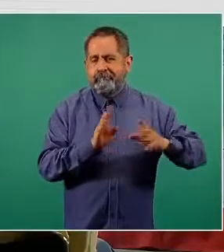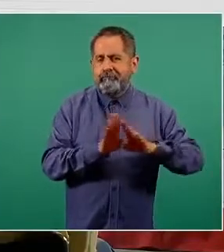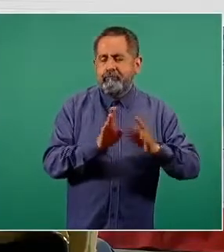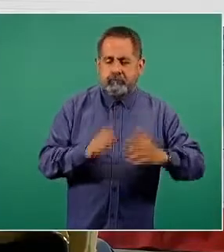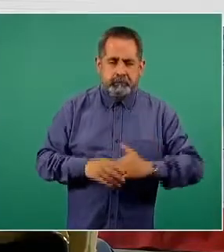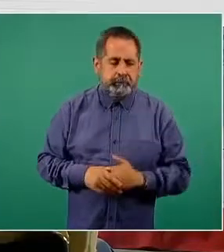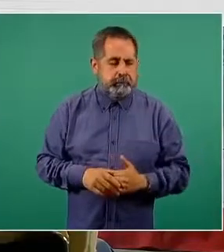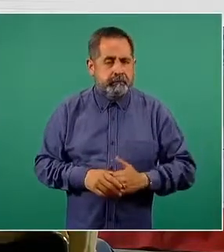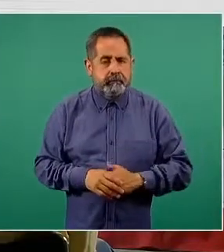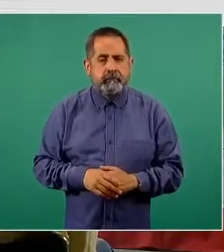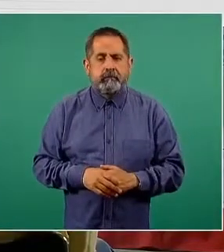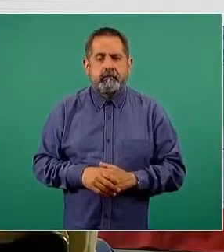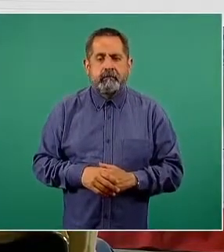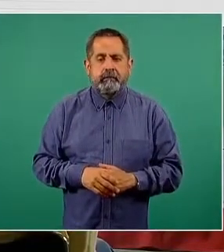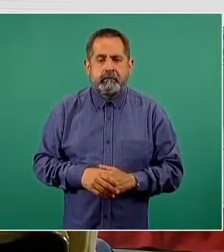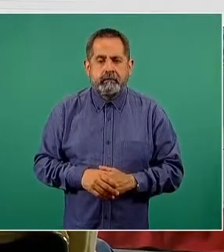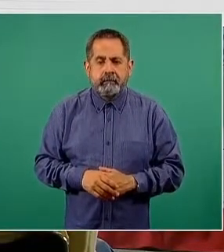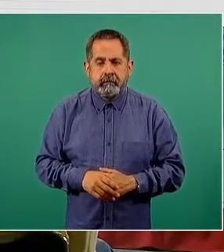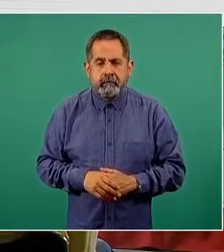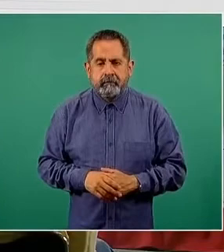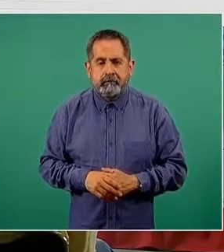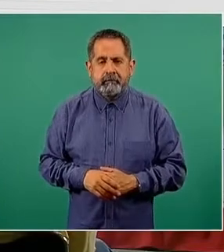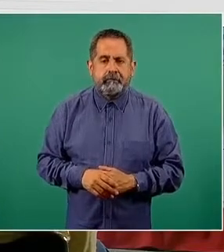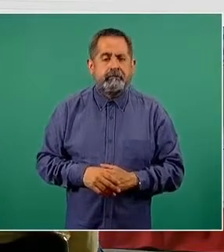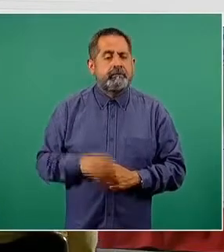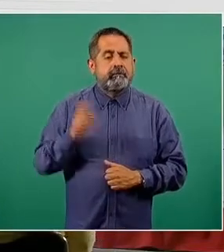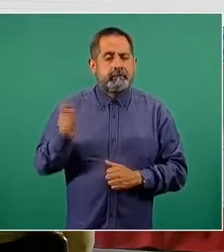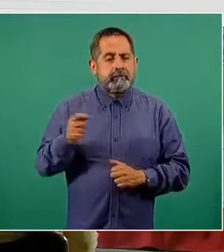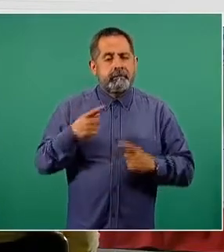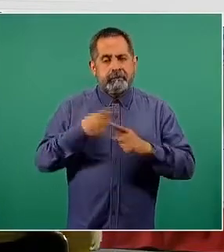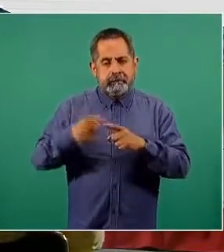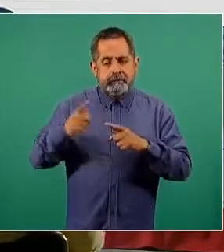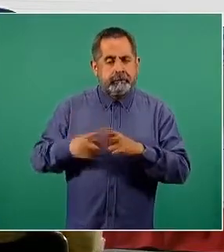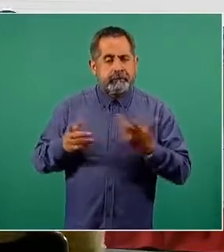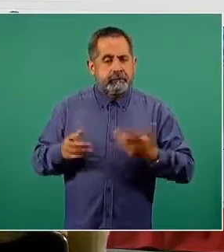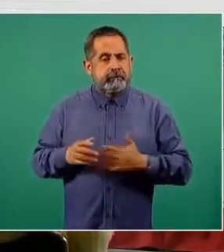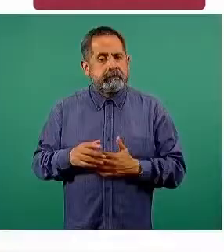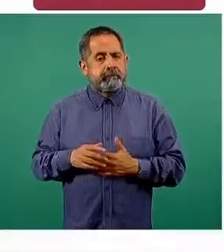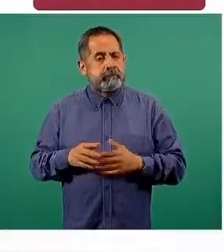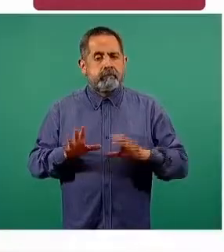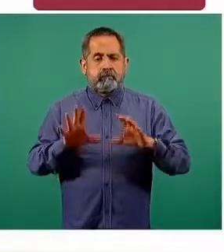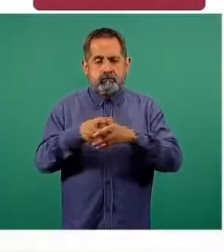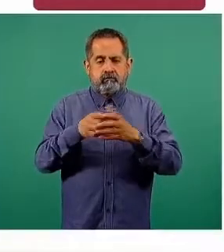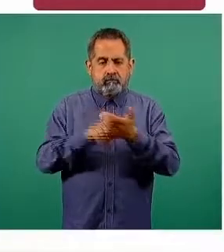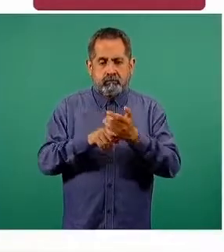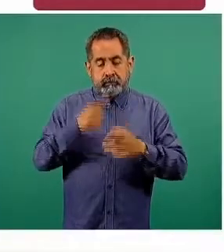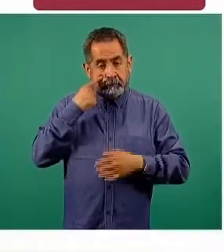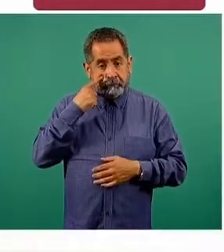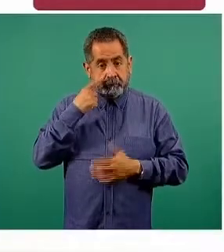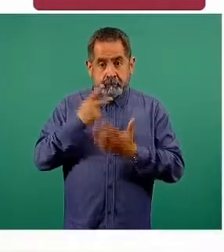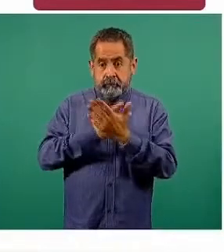siguiente imagen, que es las distintas subpoblaciones. Recordar que el